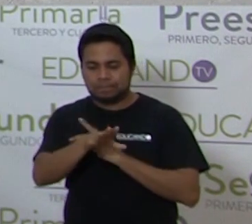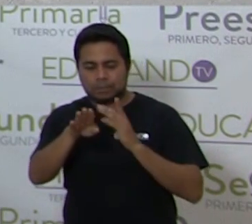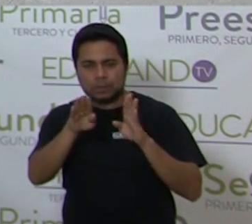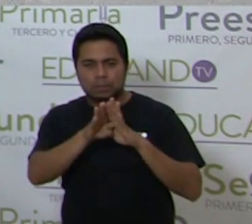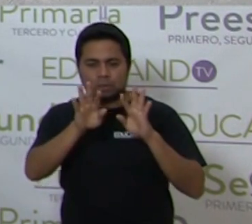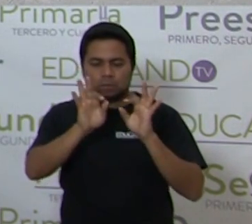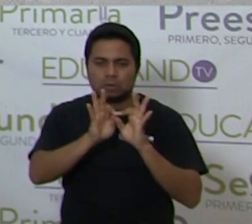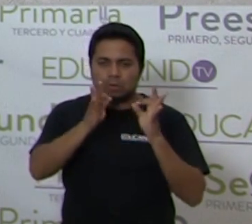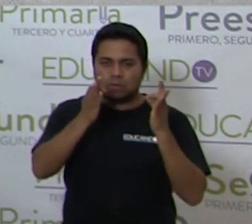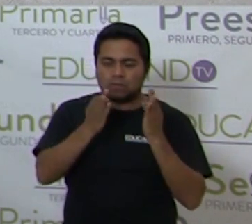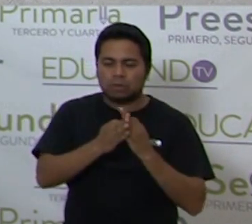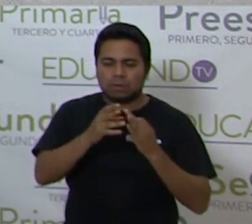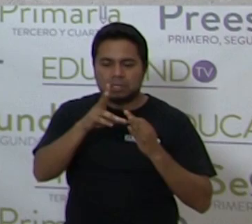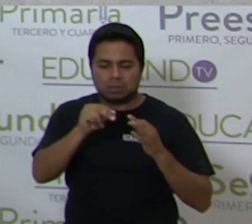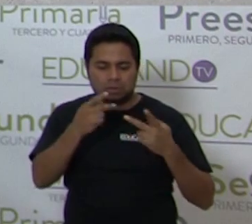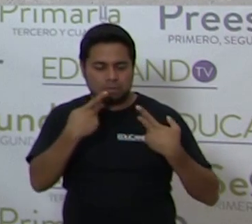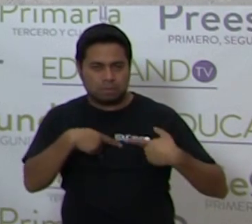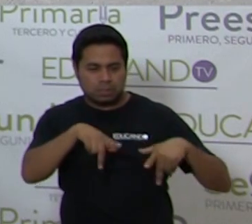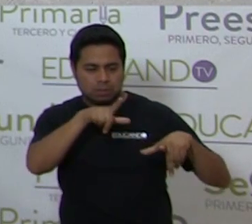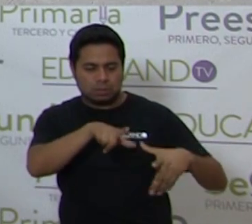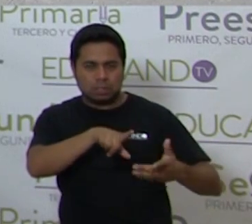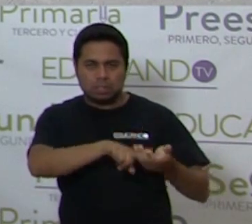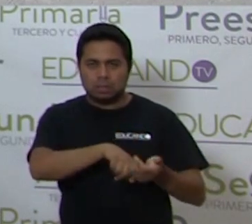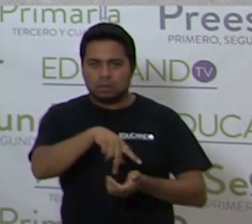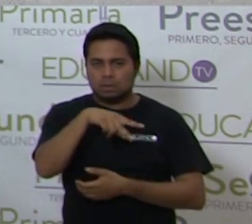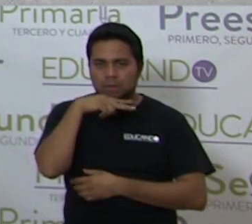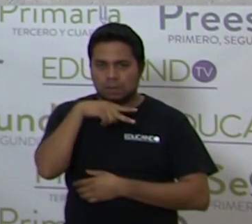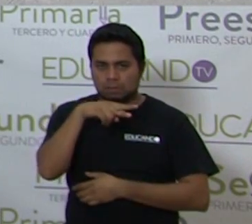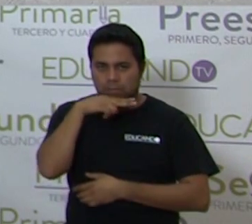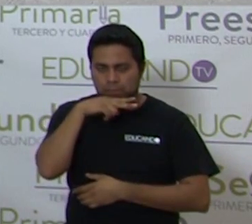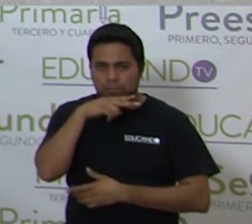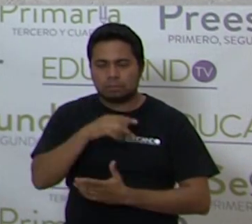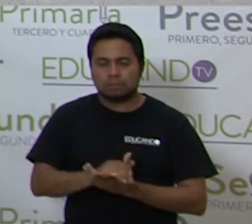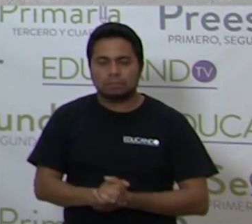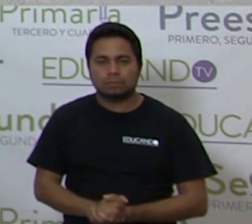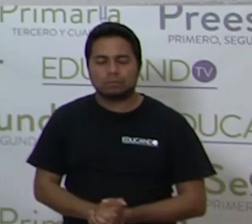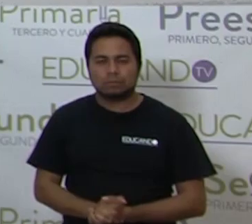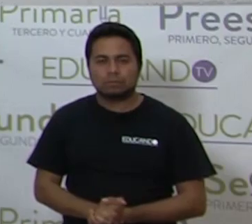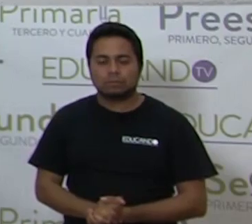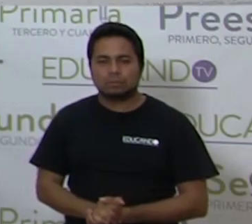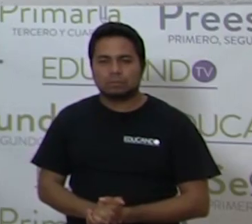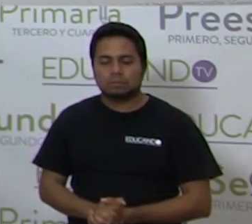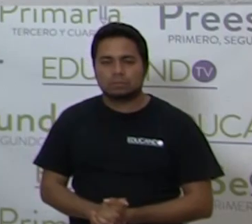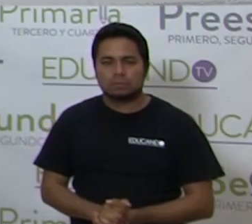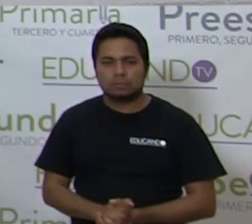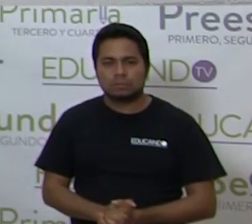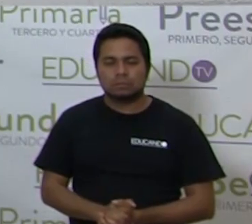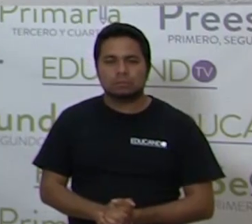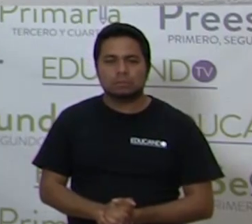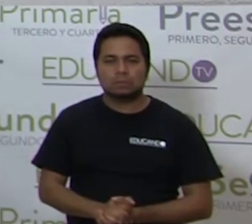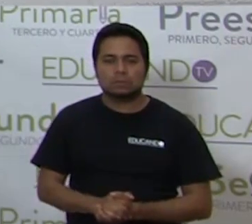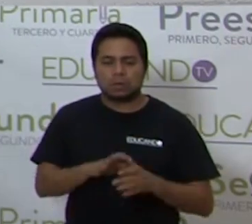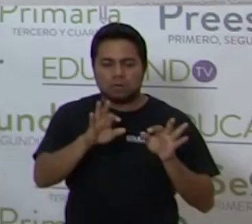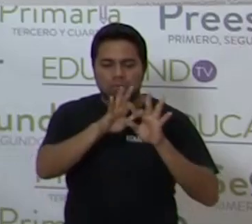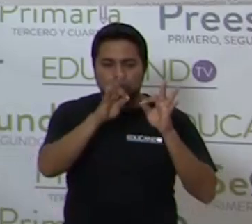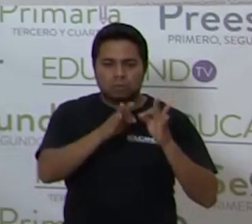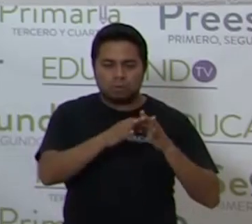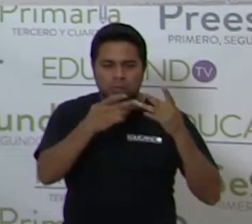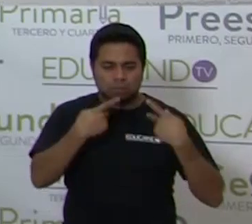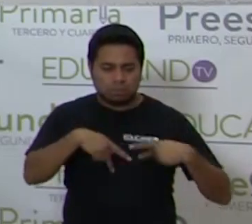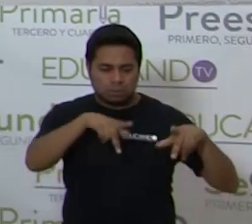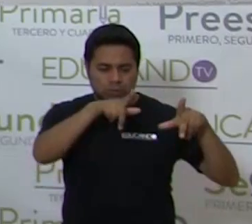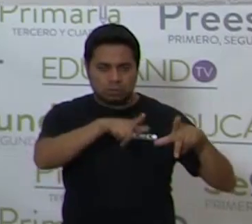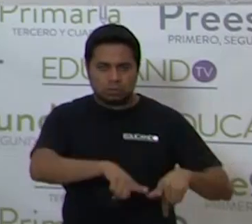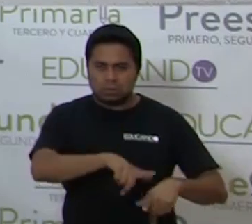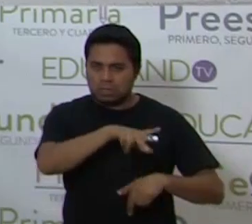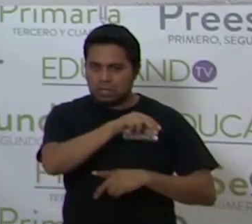formas no personales del verbo. ¿Bien? Hablamos de las formas no personales del verbo al momento